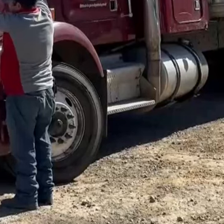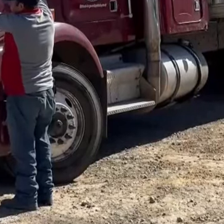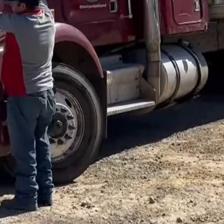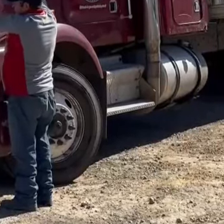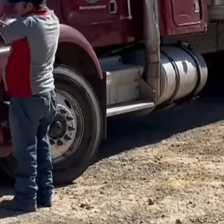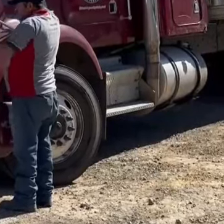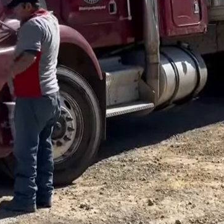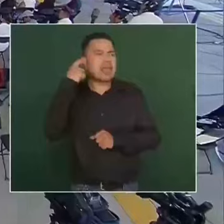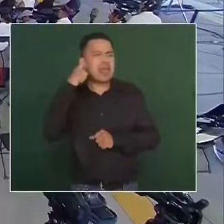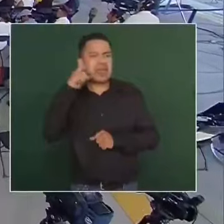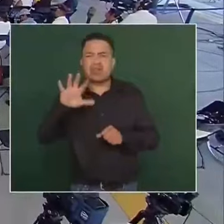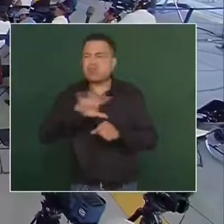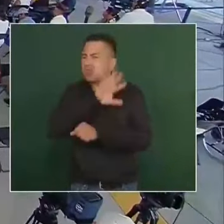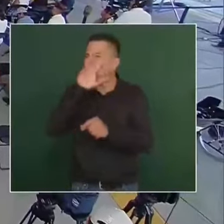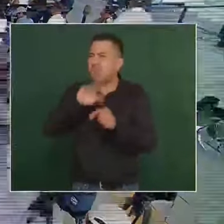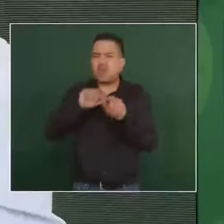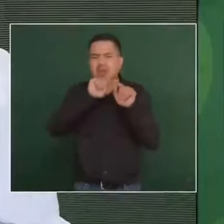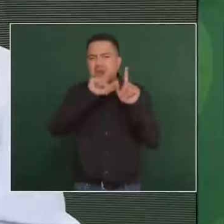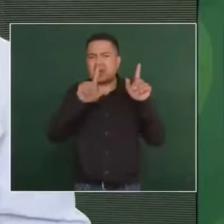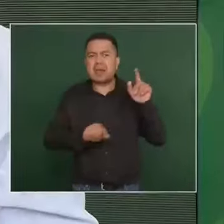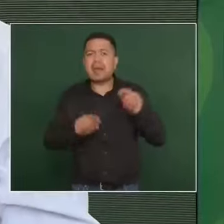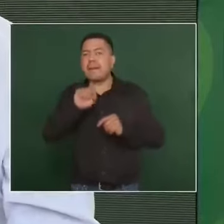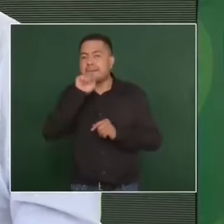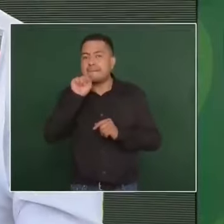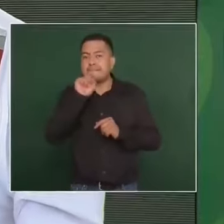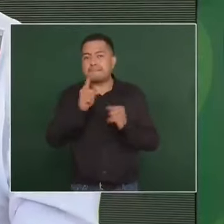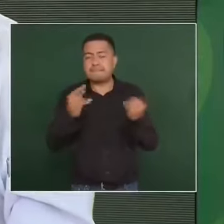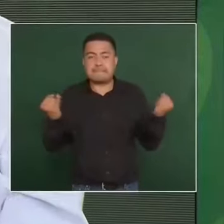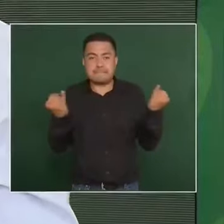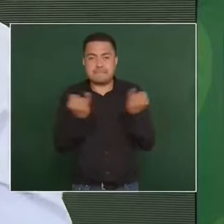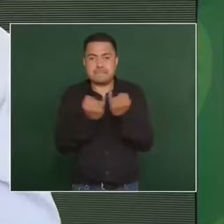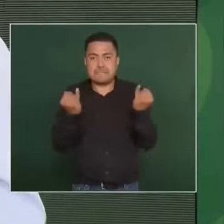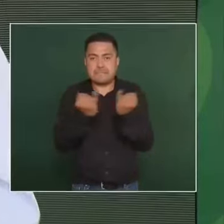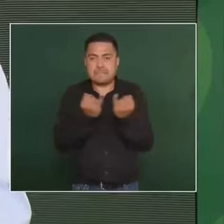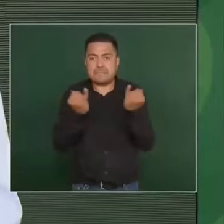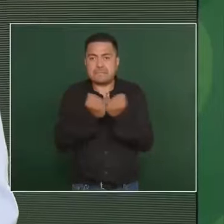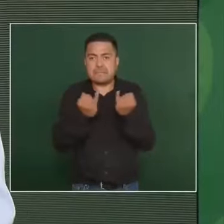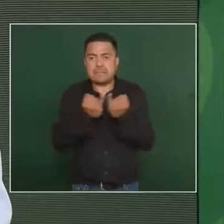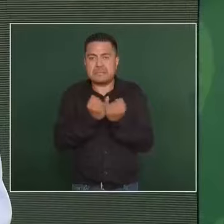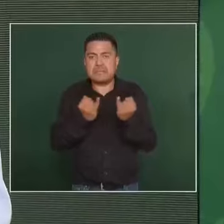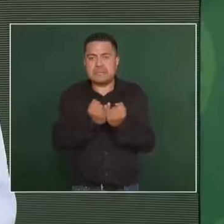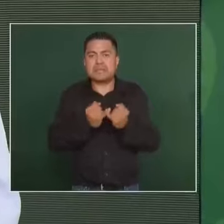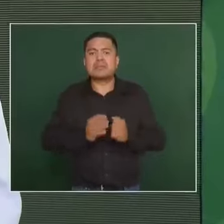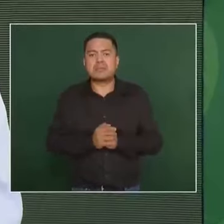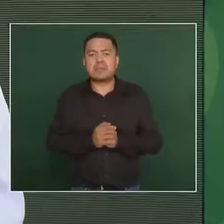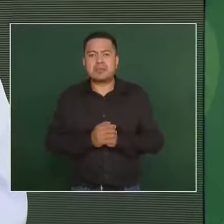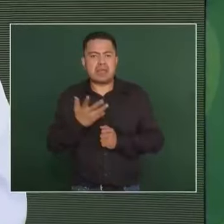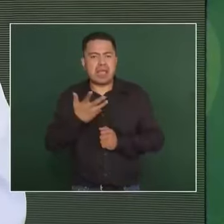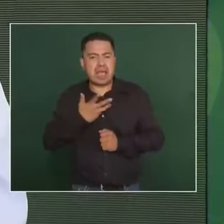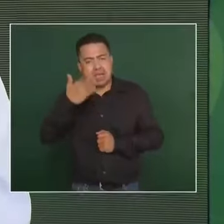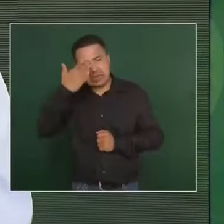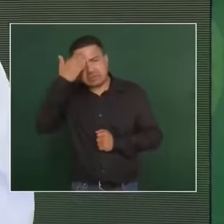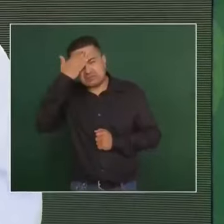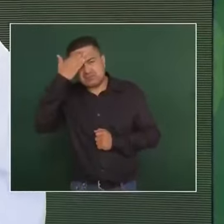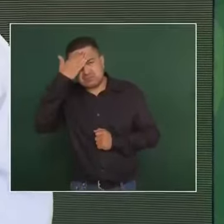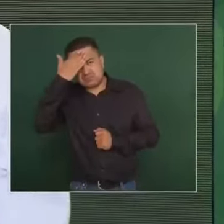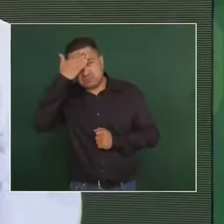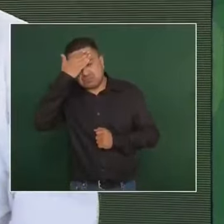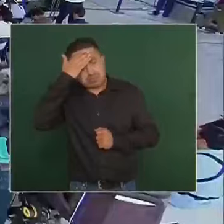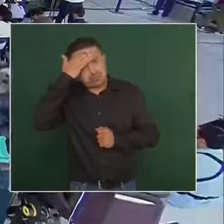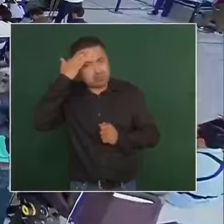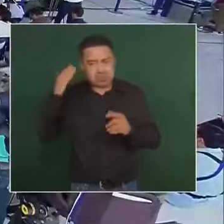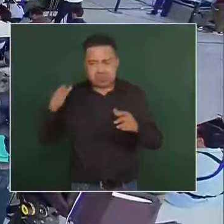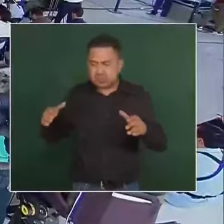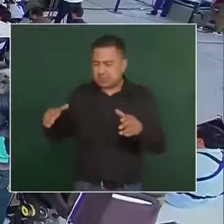de las promesas gubernamentales de diálogo y acción, muchos transportistas sienten que sus preocupaciones no son atendidas adecuadamente, lo que ha